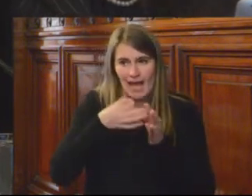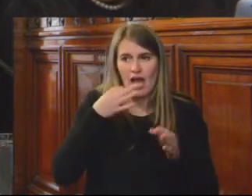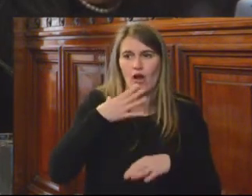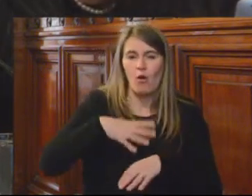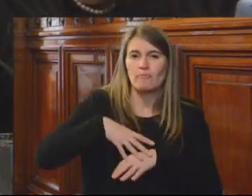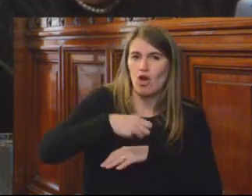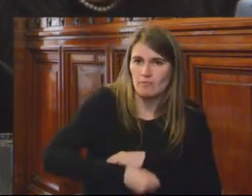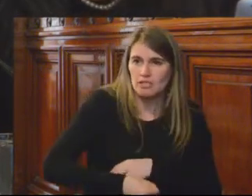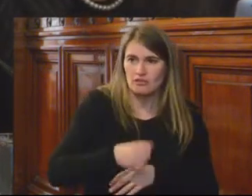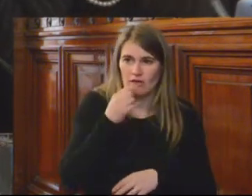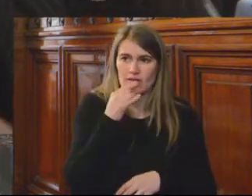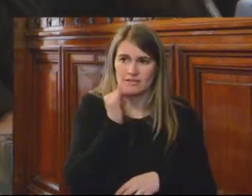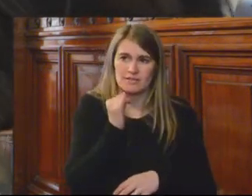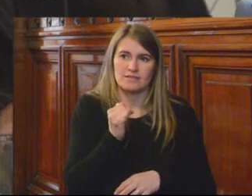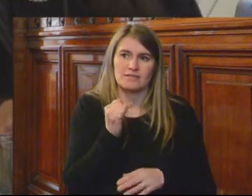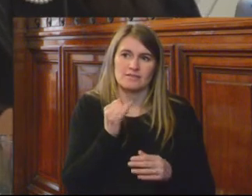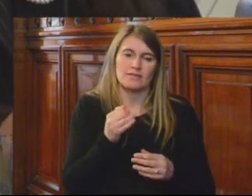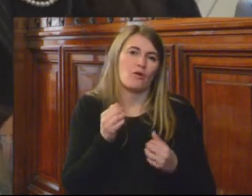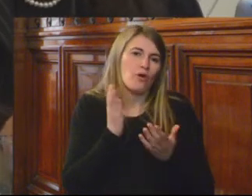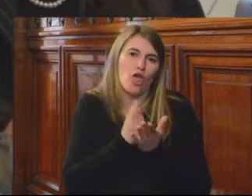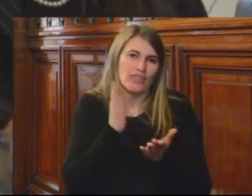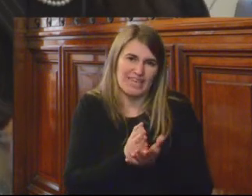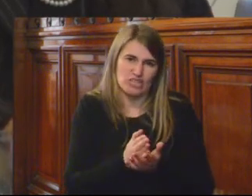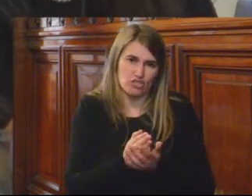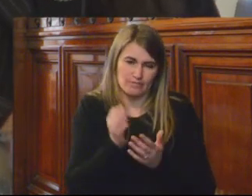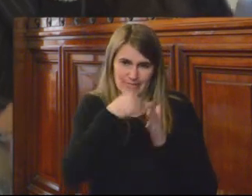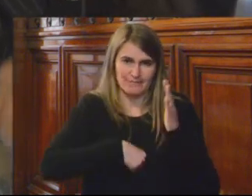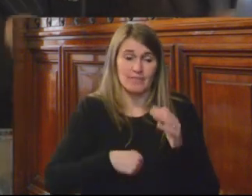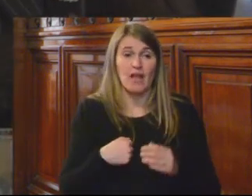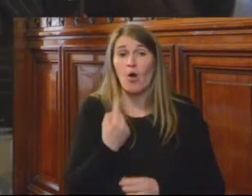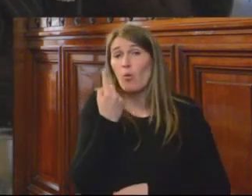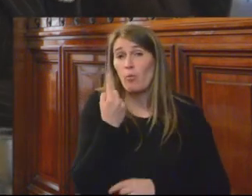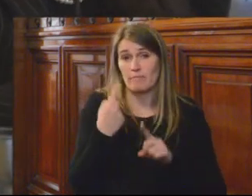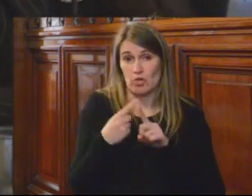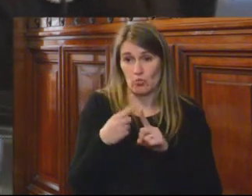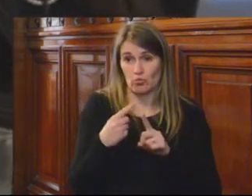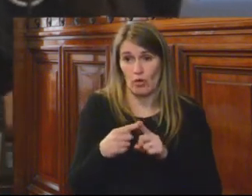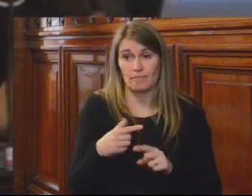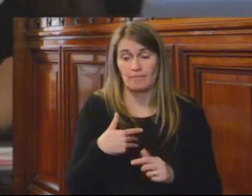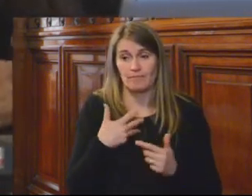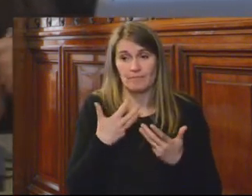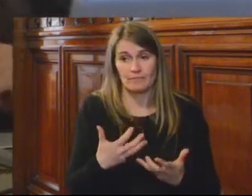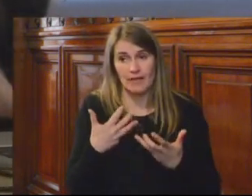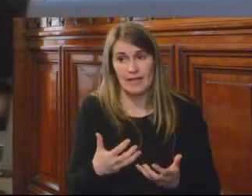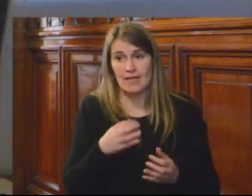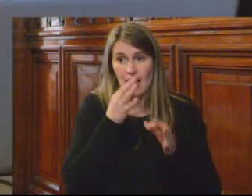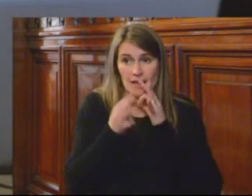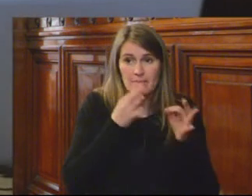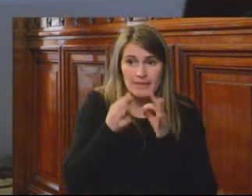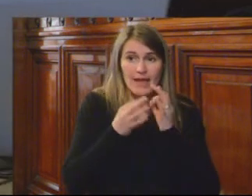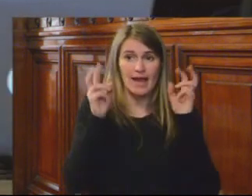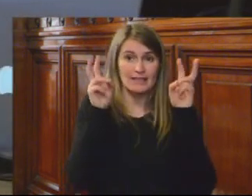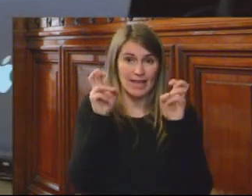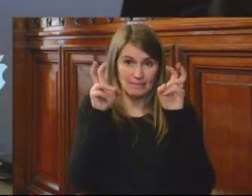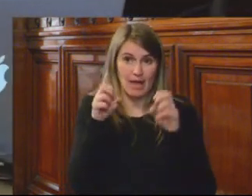el ejercicio de sus derechos. Sí, creo que nos queda un minuto. Yo quería señalar respecto al tema, es muy